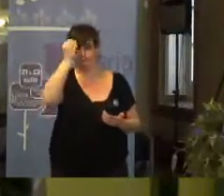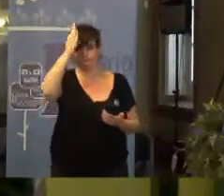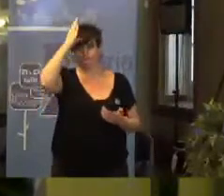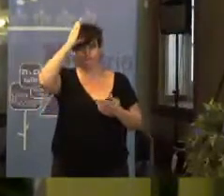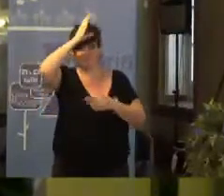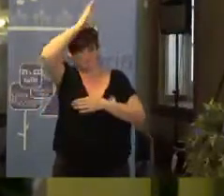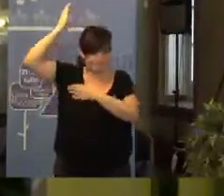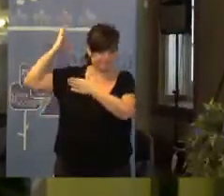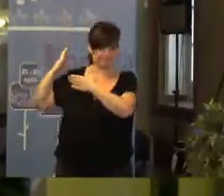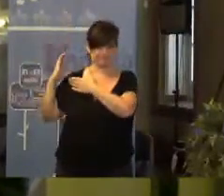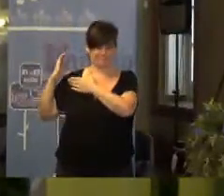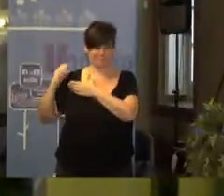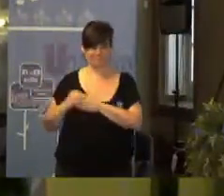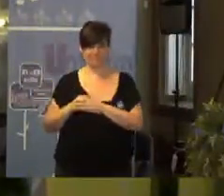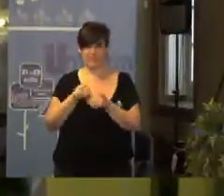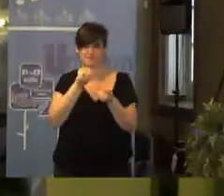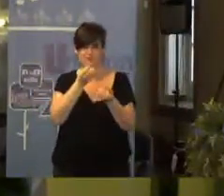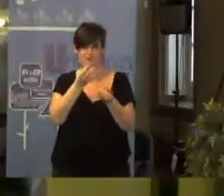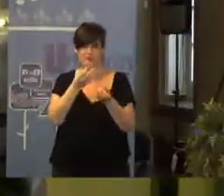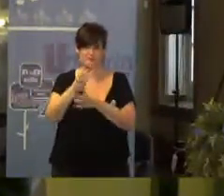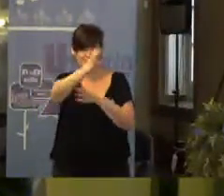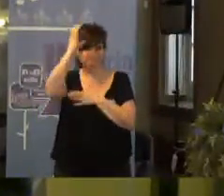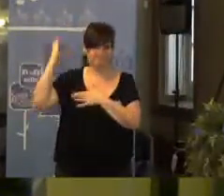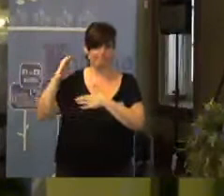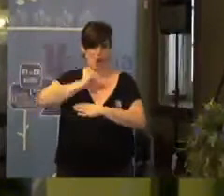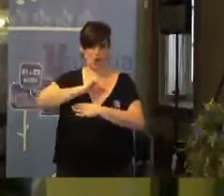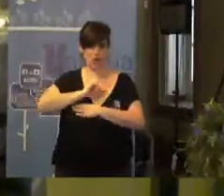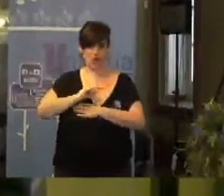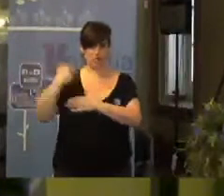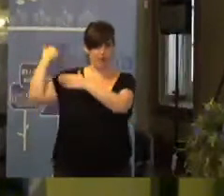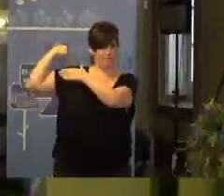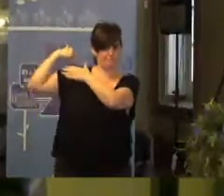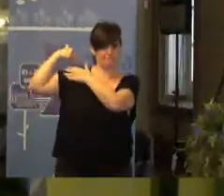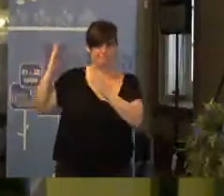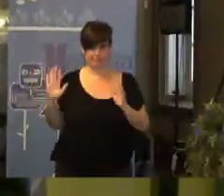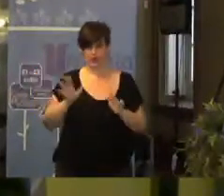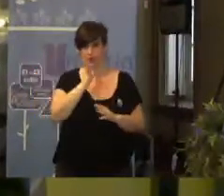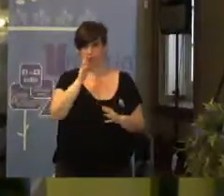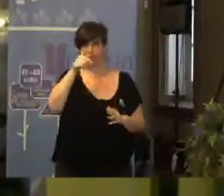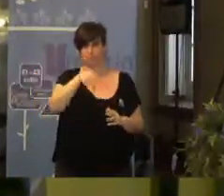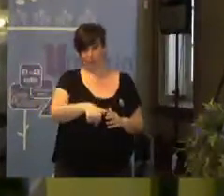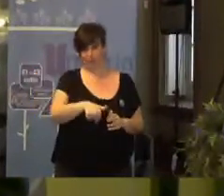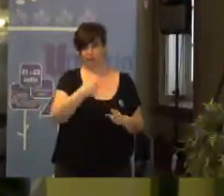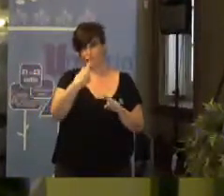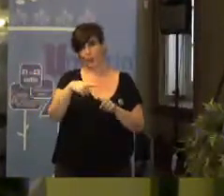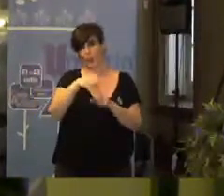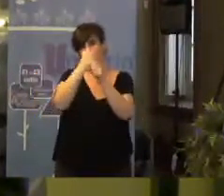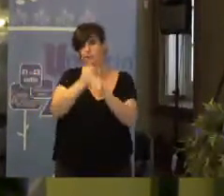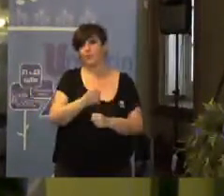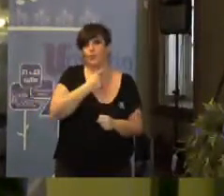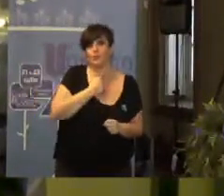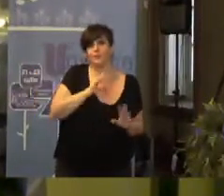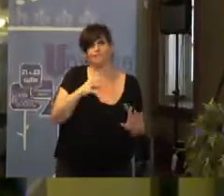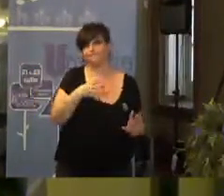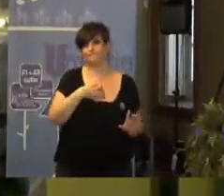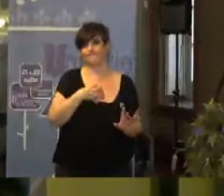van cheos de formación, van cheos de conciencia, ademais de que son deste país e do que quererían facer aquí. E a min ese me parece